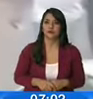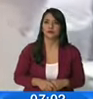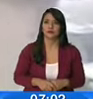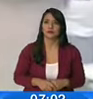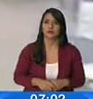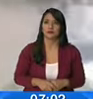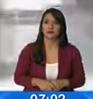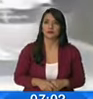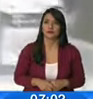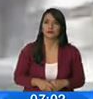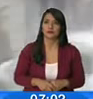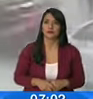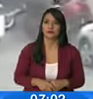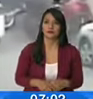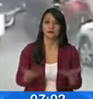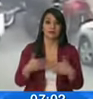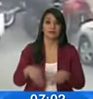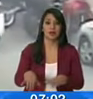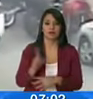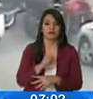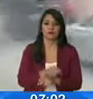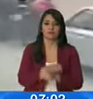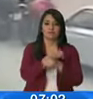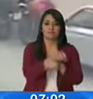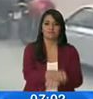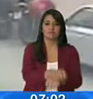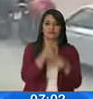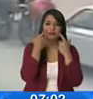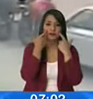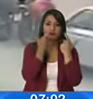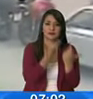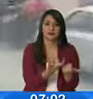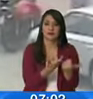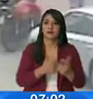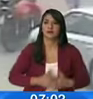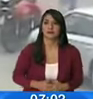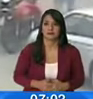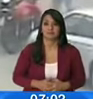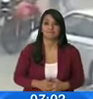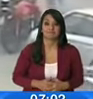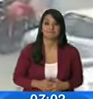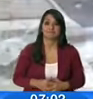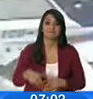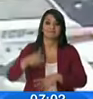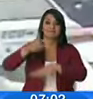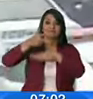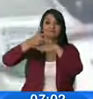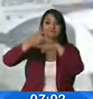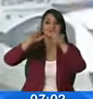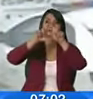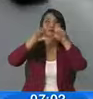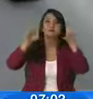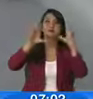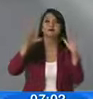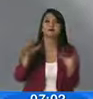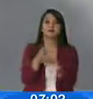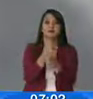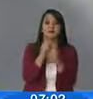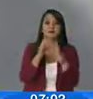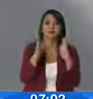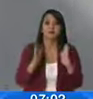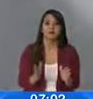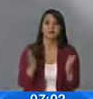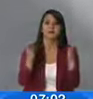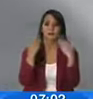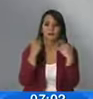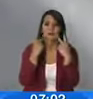Pero no acaba el movimiento hasta que sean puestos a órdenes de la fiscalía. Todo fue captado por cámaras de la Corporación para la Seguridad